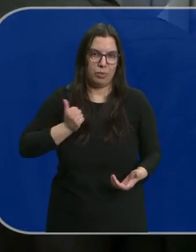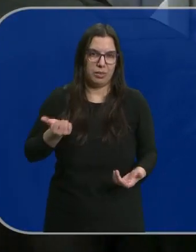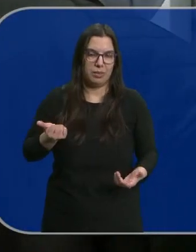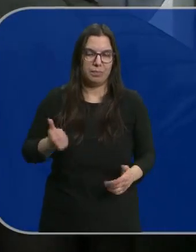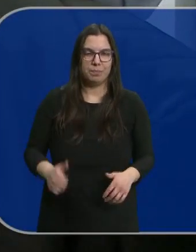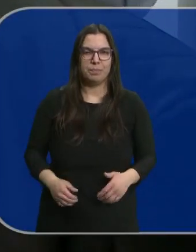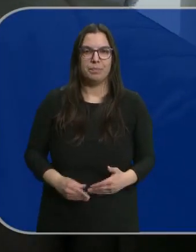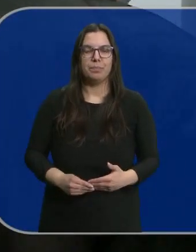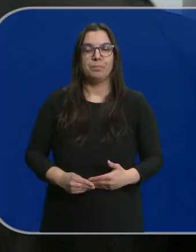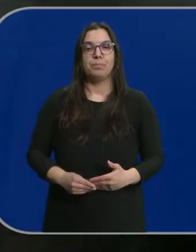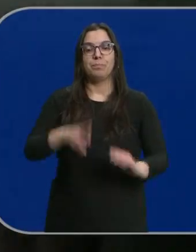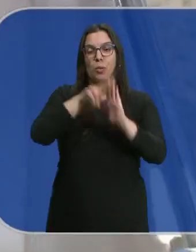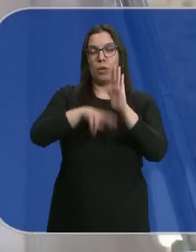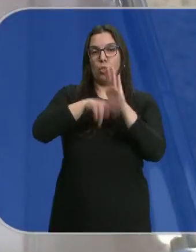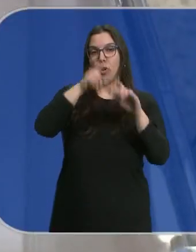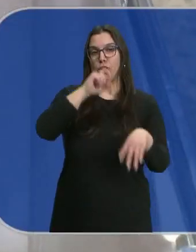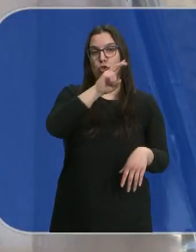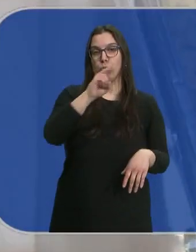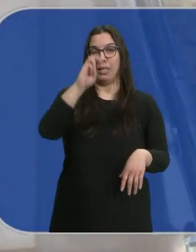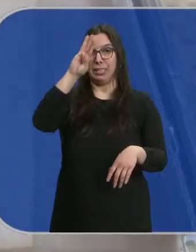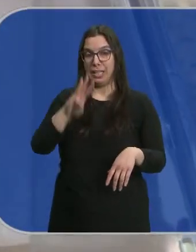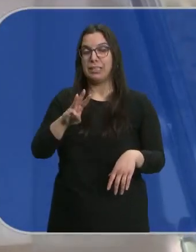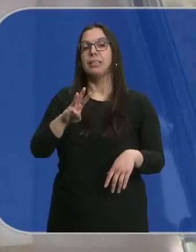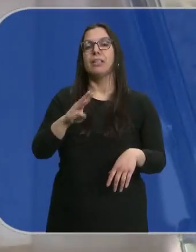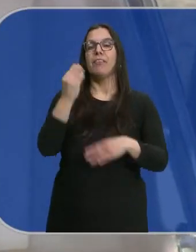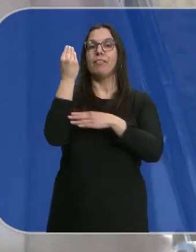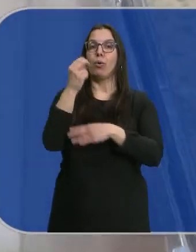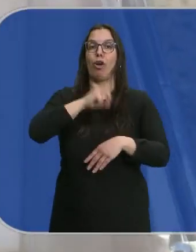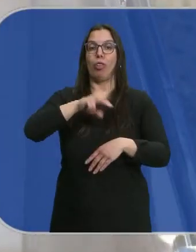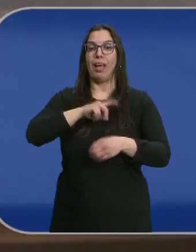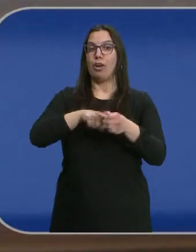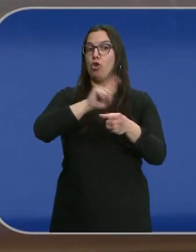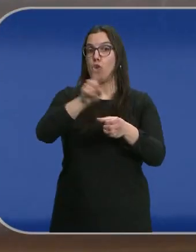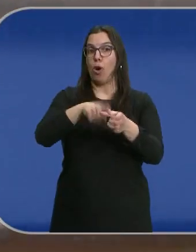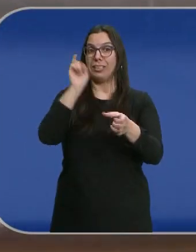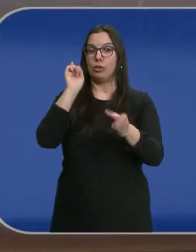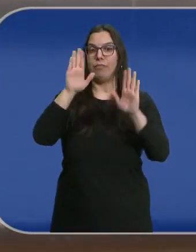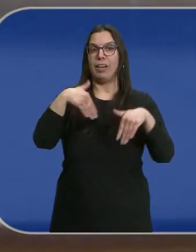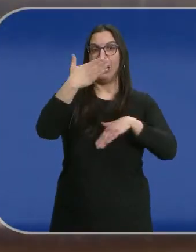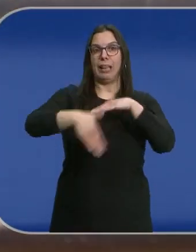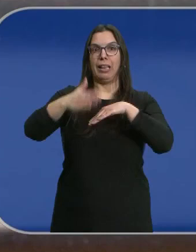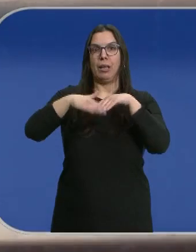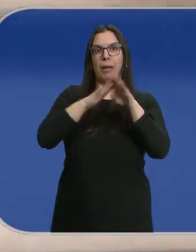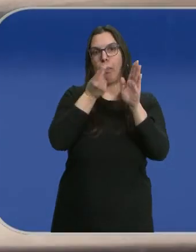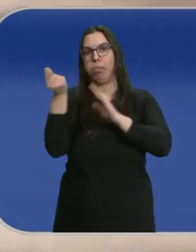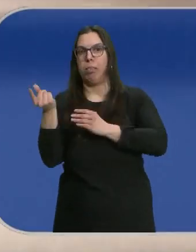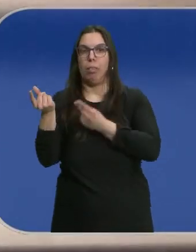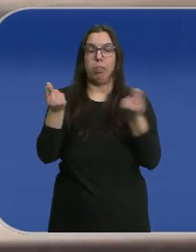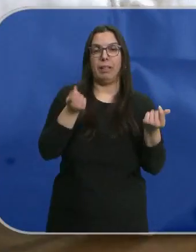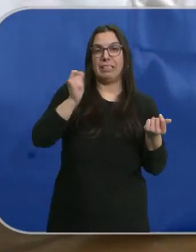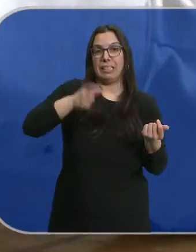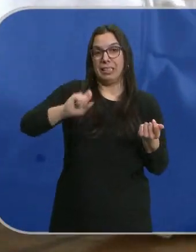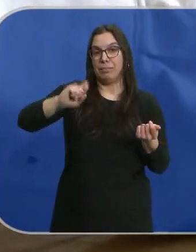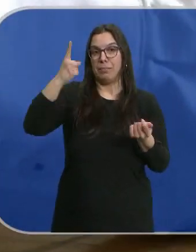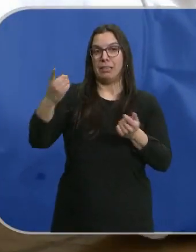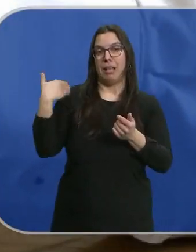las siguientes elecciones. La regulación en 2003 de la figura del concejal no adscrito vino a limitar los casos de transfugismo más frecuentes